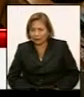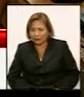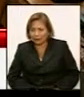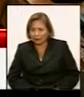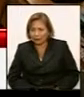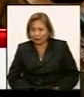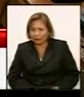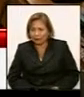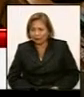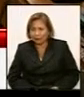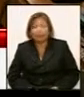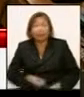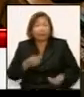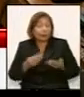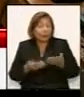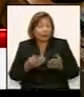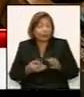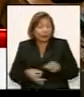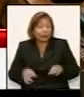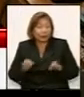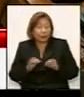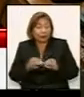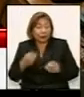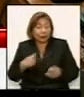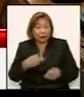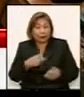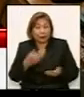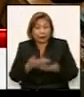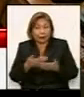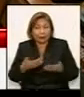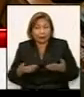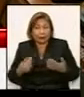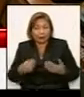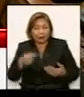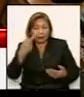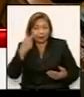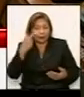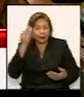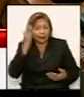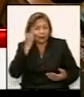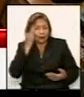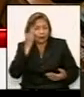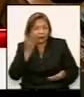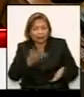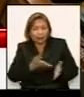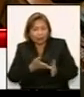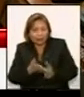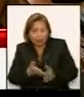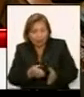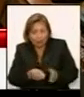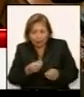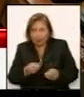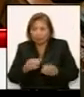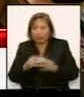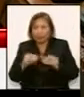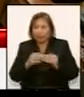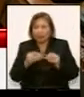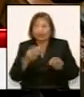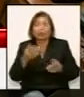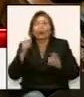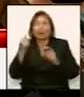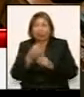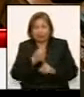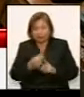y es lo que es importante para nosotros es también reconocer en estos paseos de digitales se produce o no la violencia